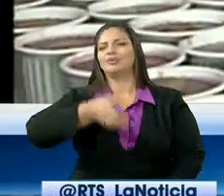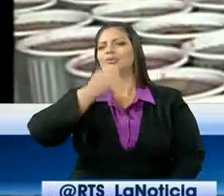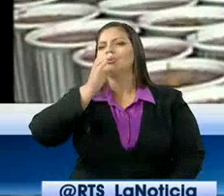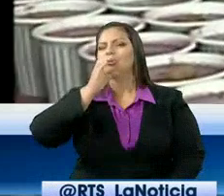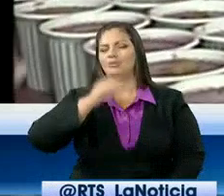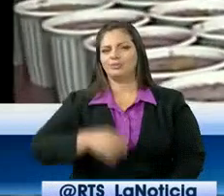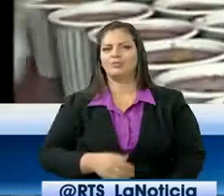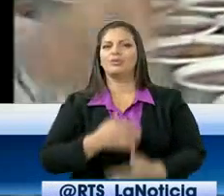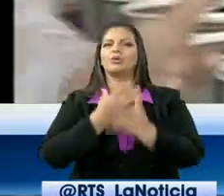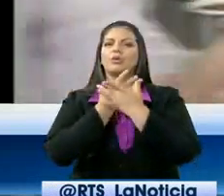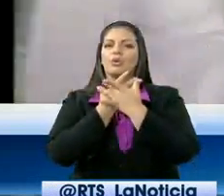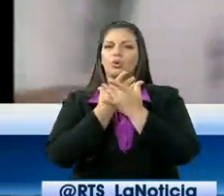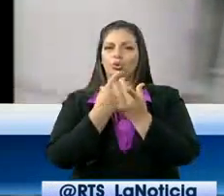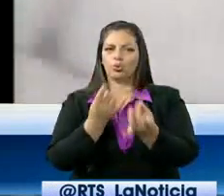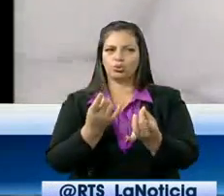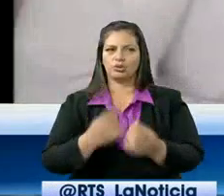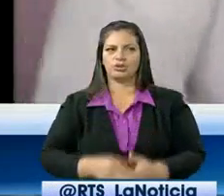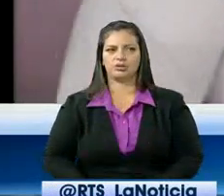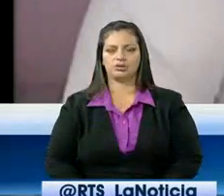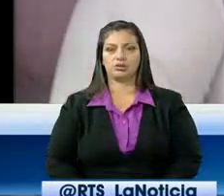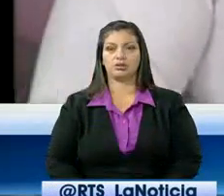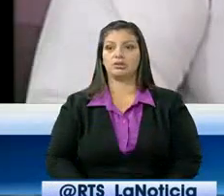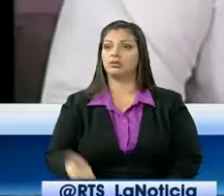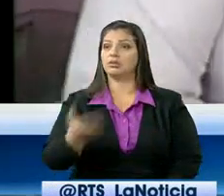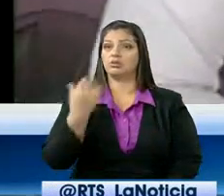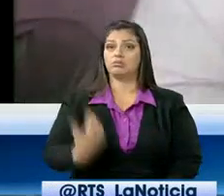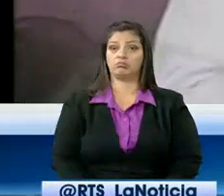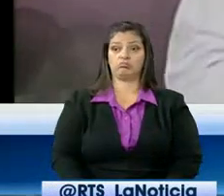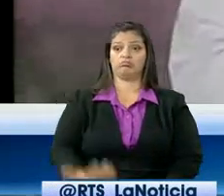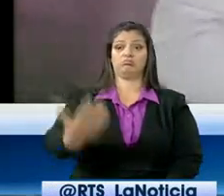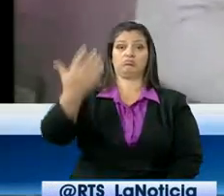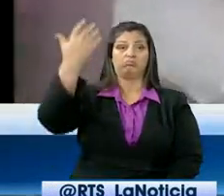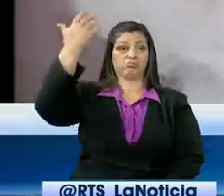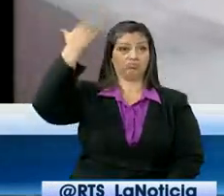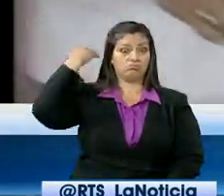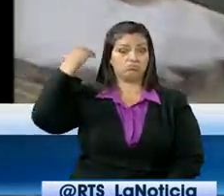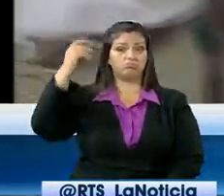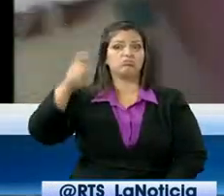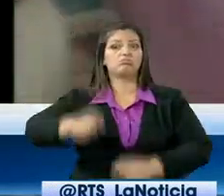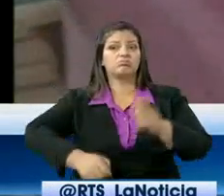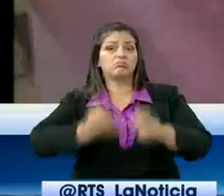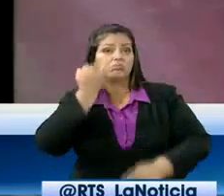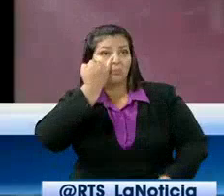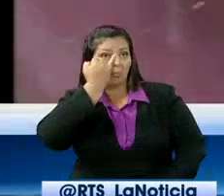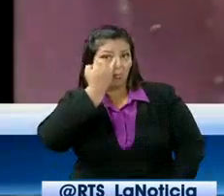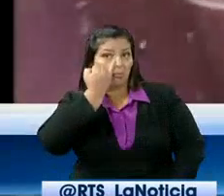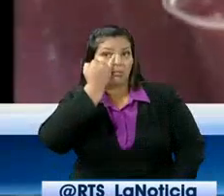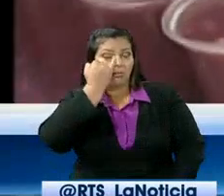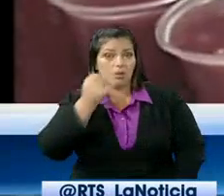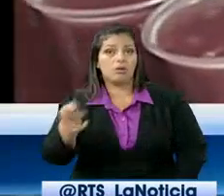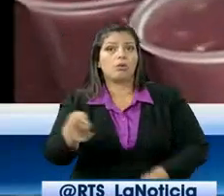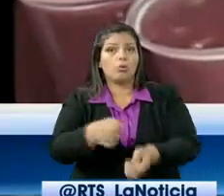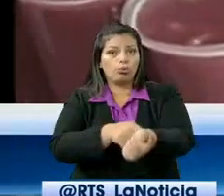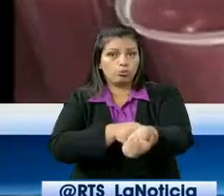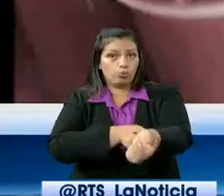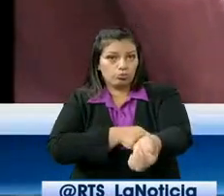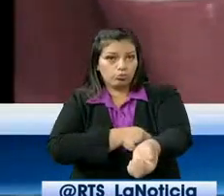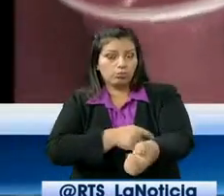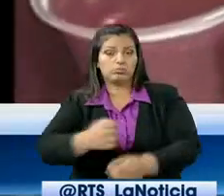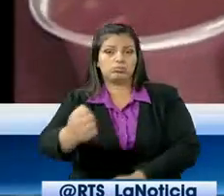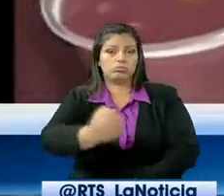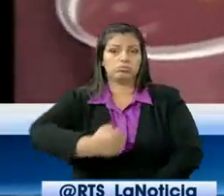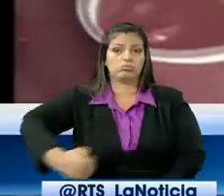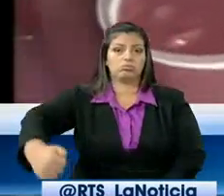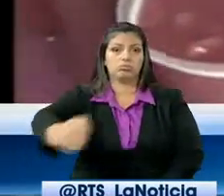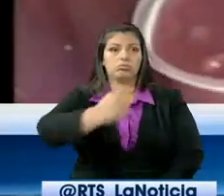los indígenas, de nuestros antepasados, porque esto se elabora con harina de maíz morada. La harina de maíz morada